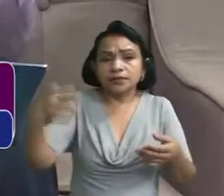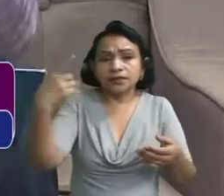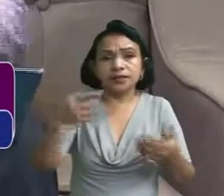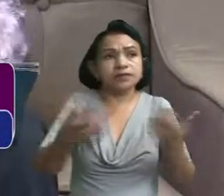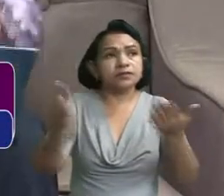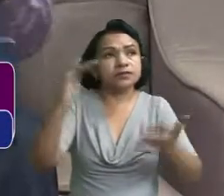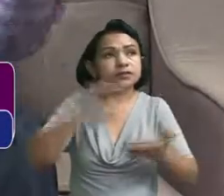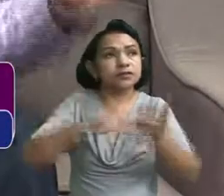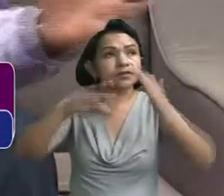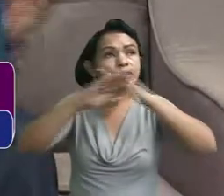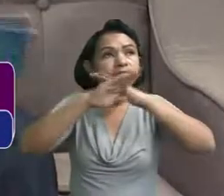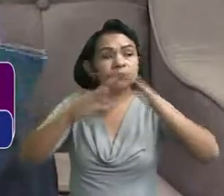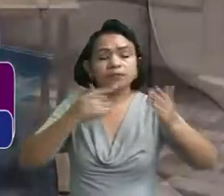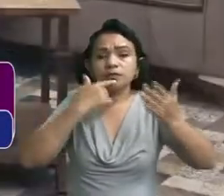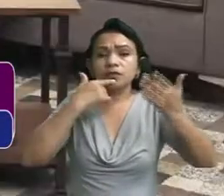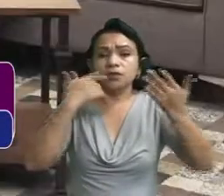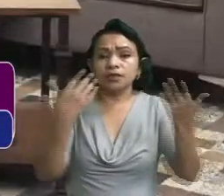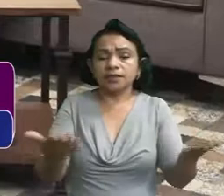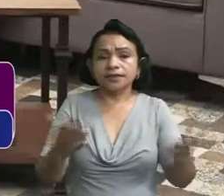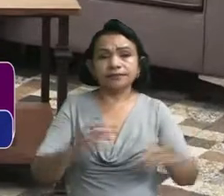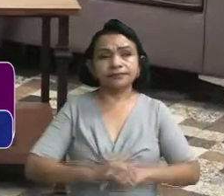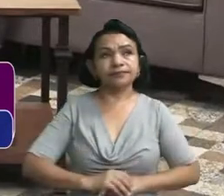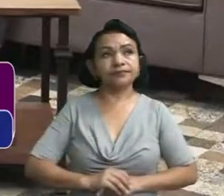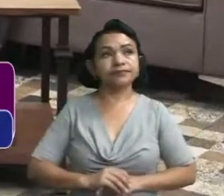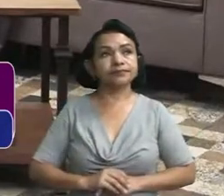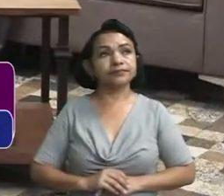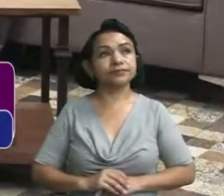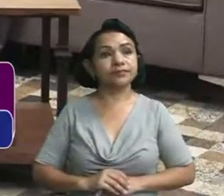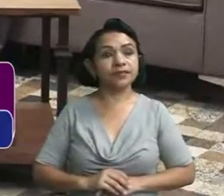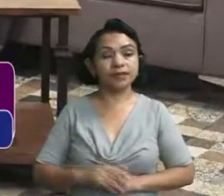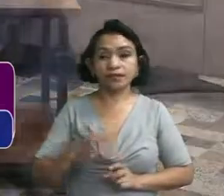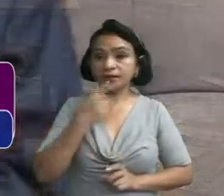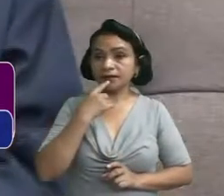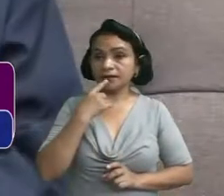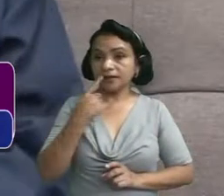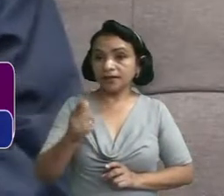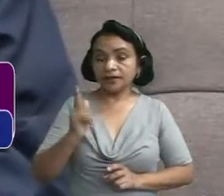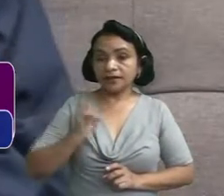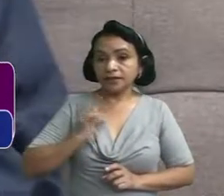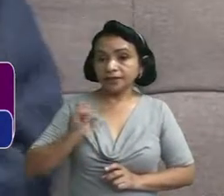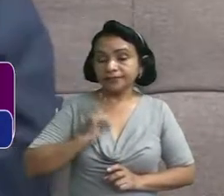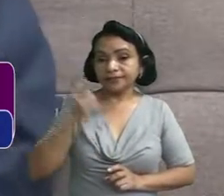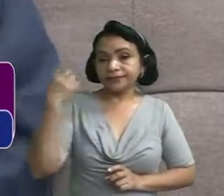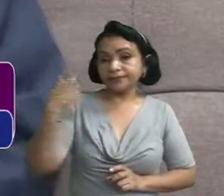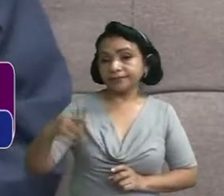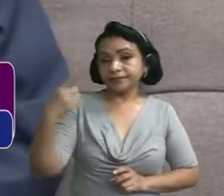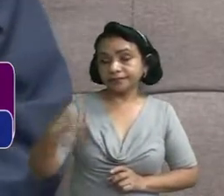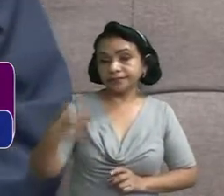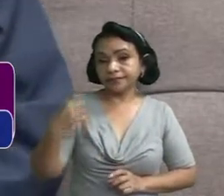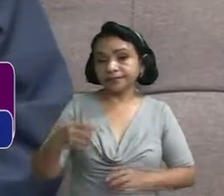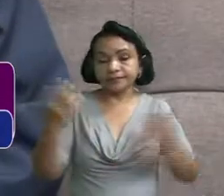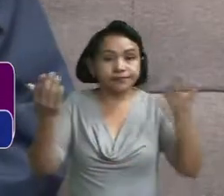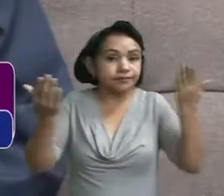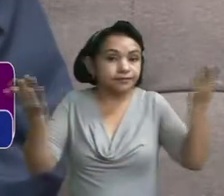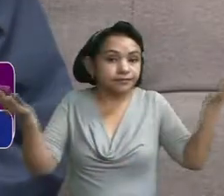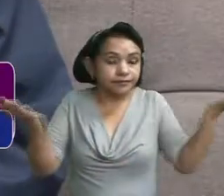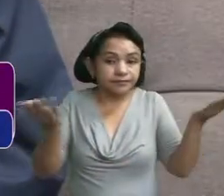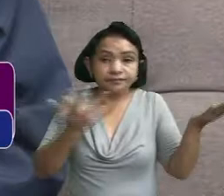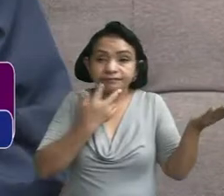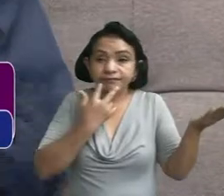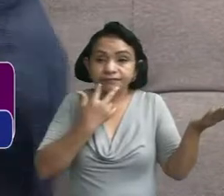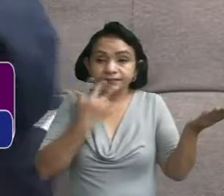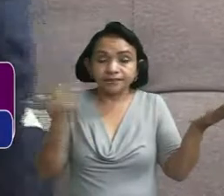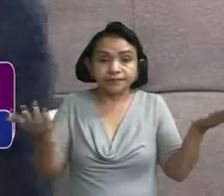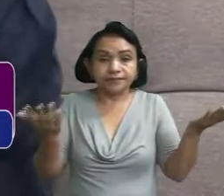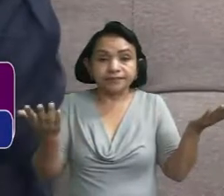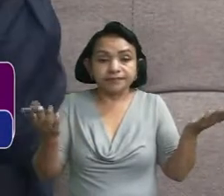para la construcción de la paz? ¿Por qué? Porque precisamente si no tenemos, si no hay esos derechos, ¿verdad?